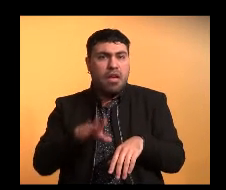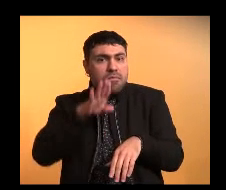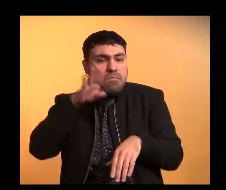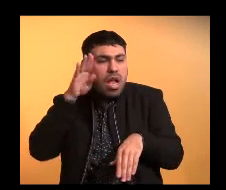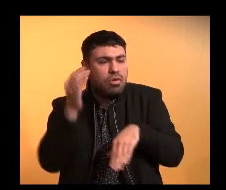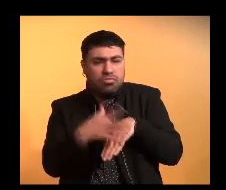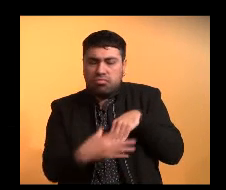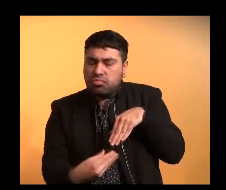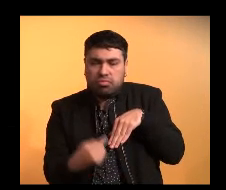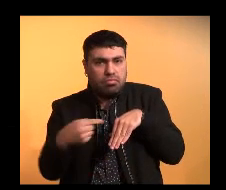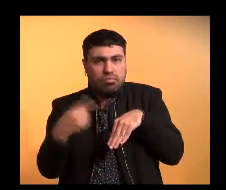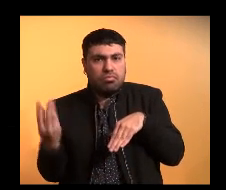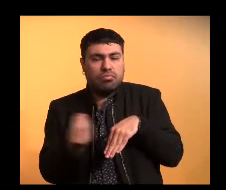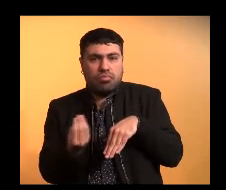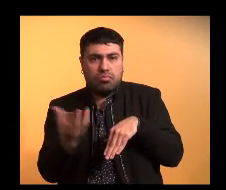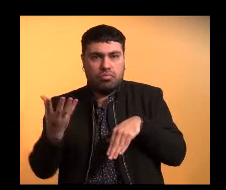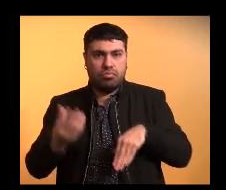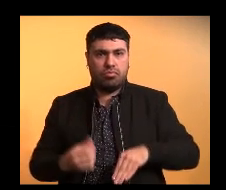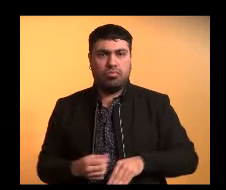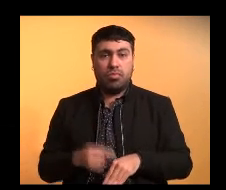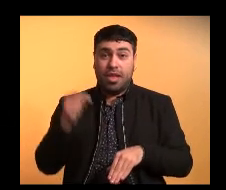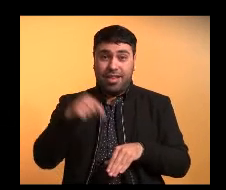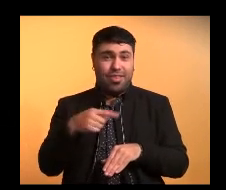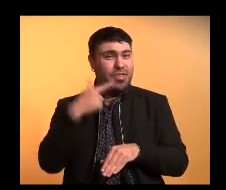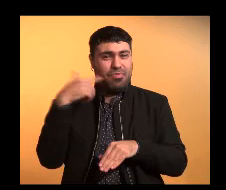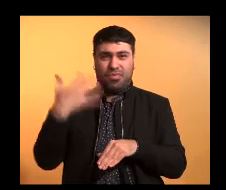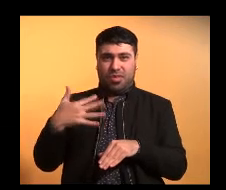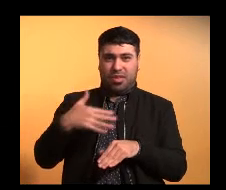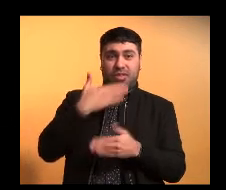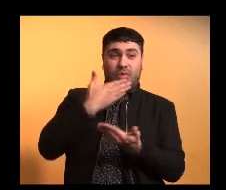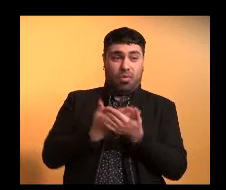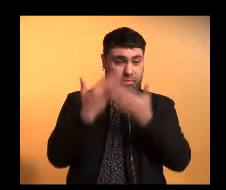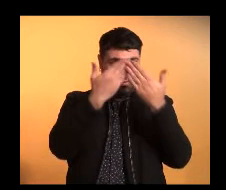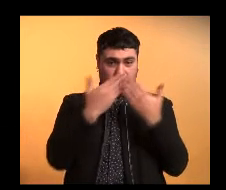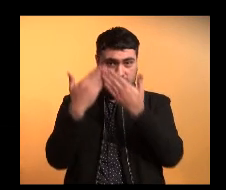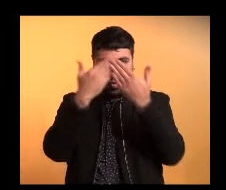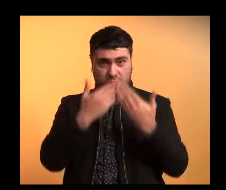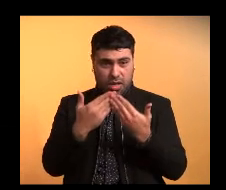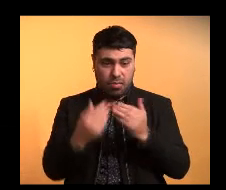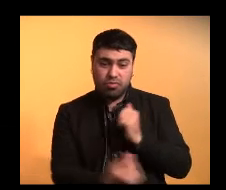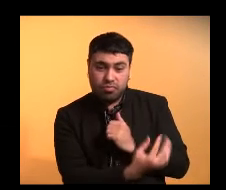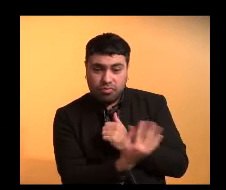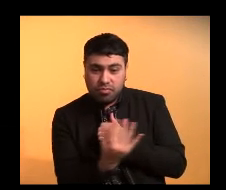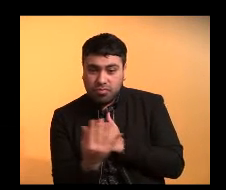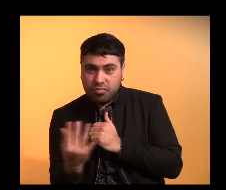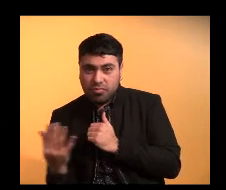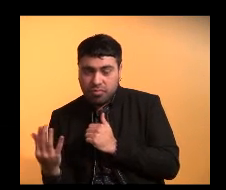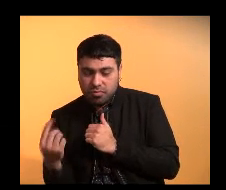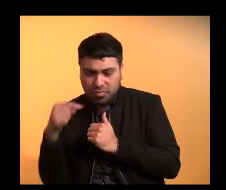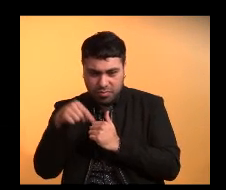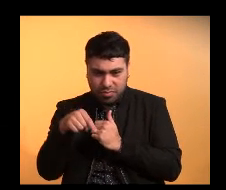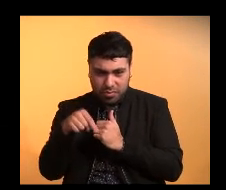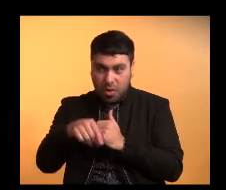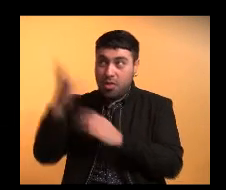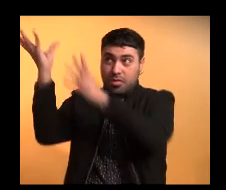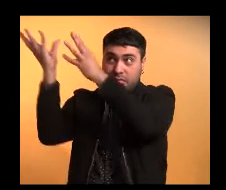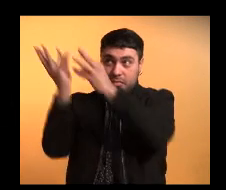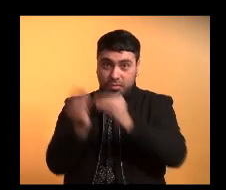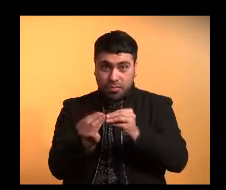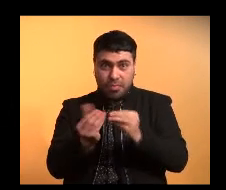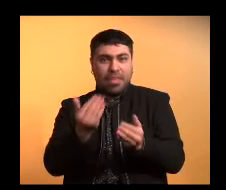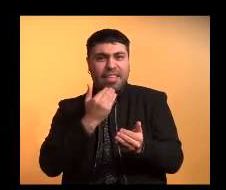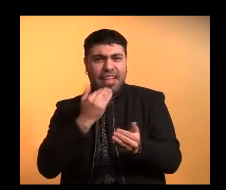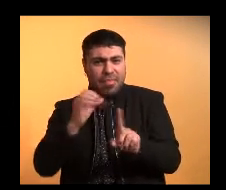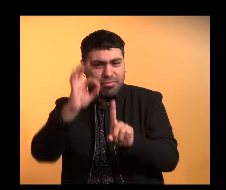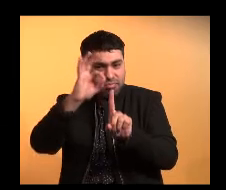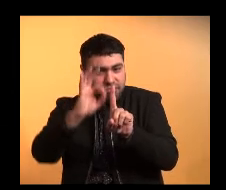sumamente relevantes en la presencia y en la distribución de las macroalgas en Antártica. Son algas que tienen que estar adaptadas y